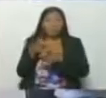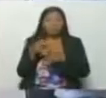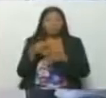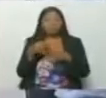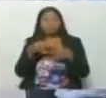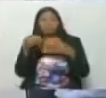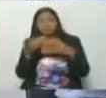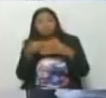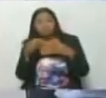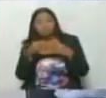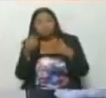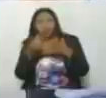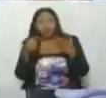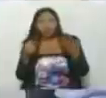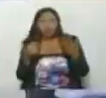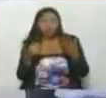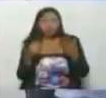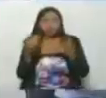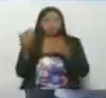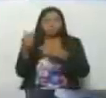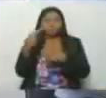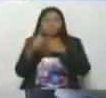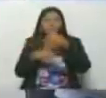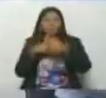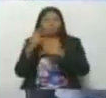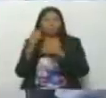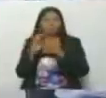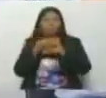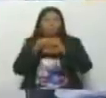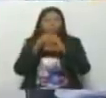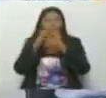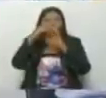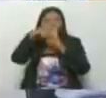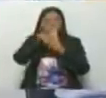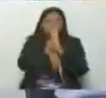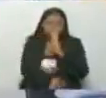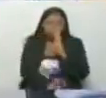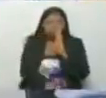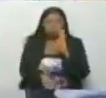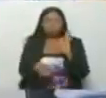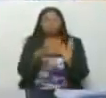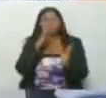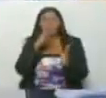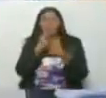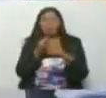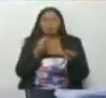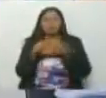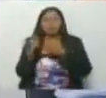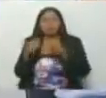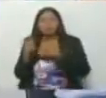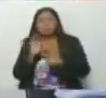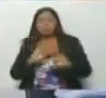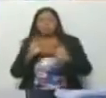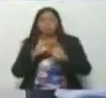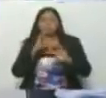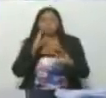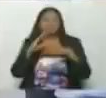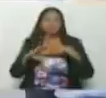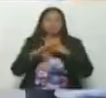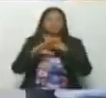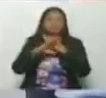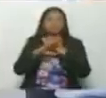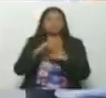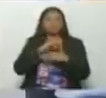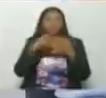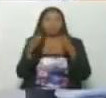fiscales provienen de ahí esa producción se desploma porque no nos permiten por las sanciones ilegales del gobierno de los